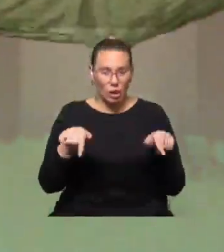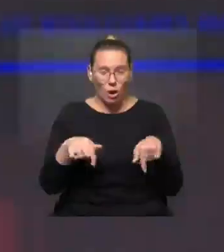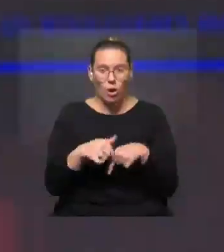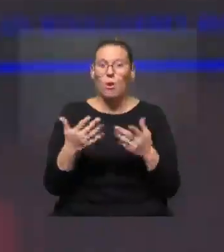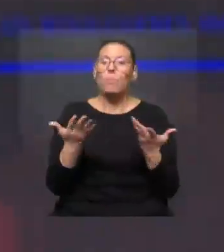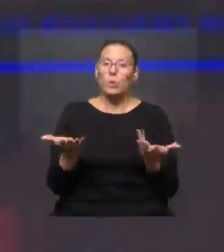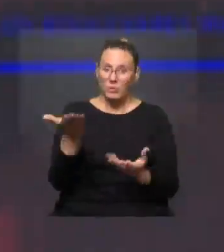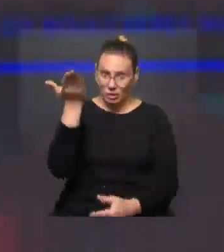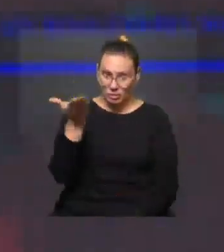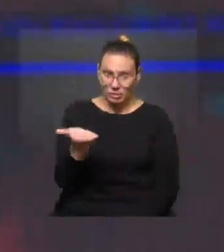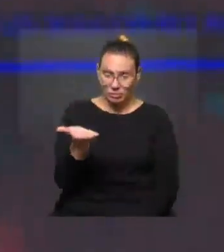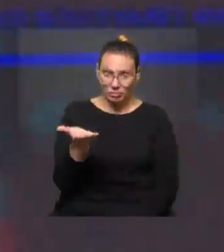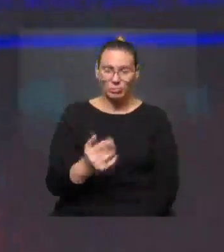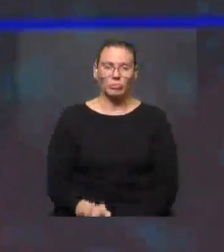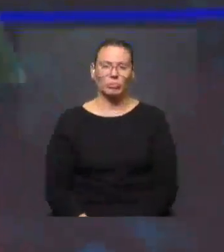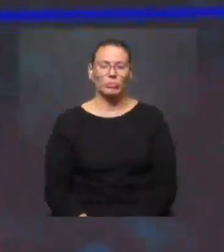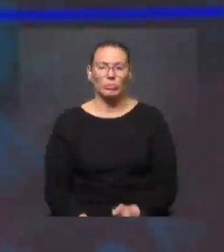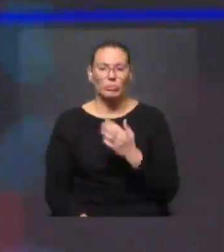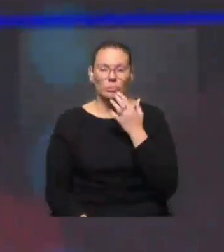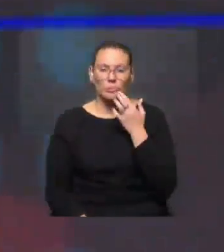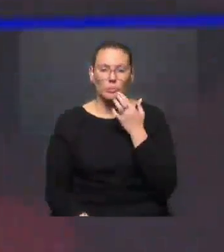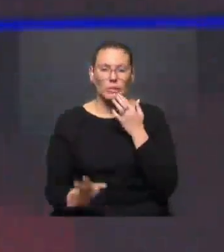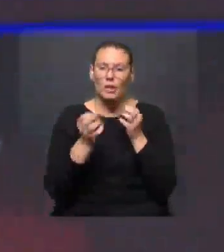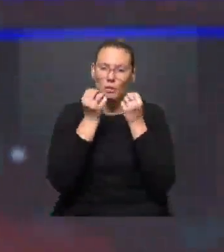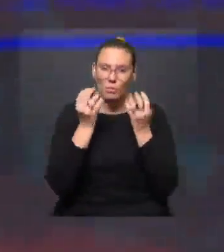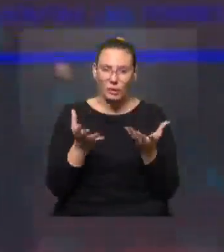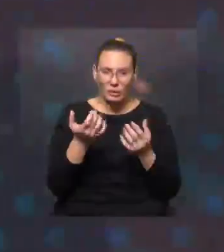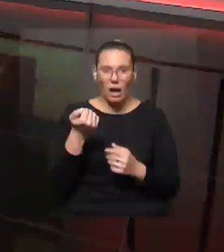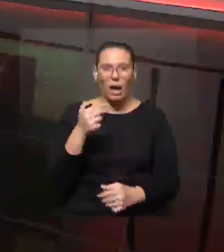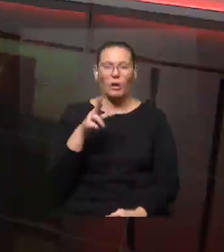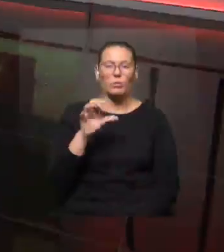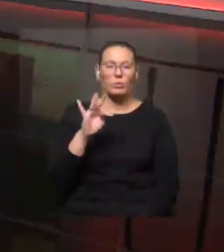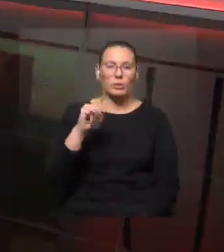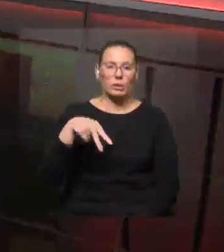así que por favor con ella Hola cómo andas